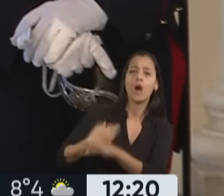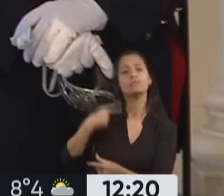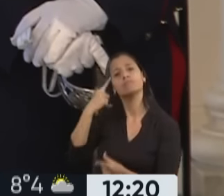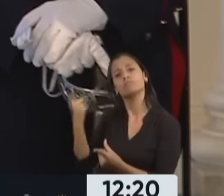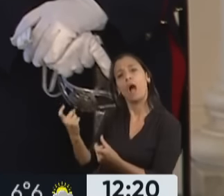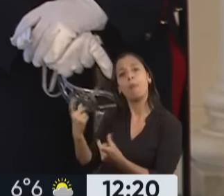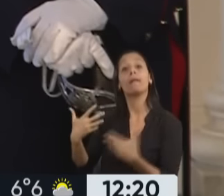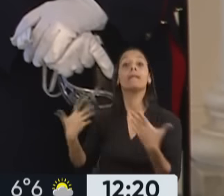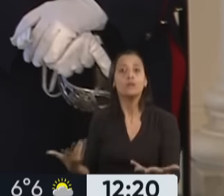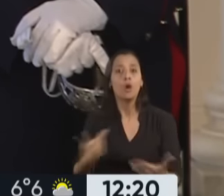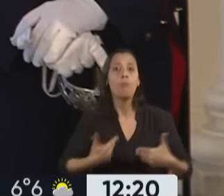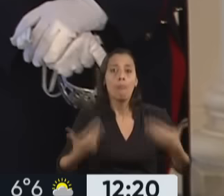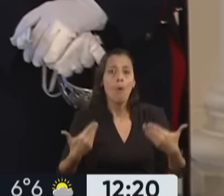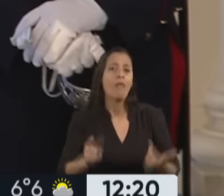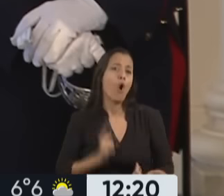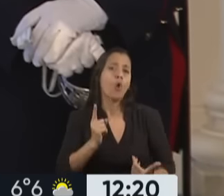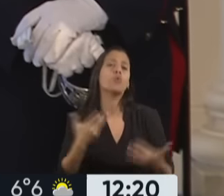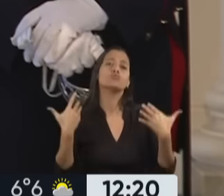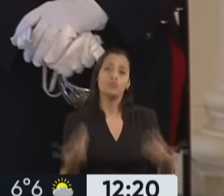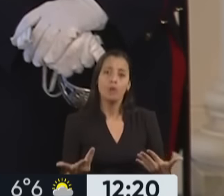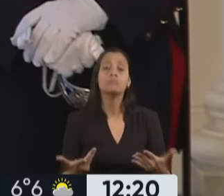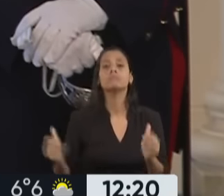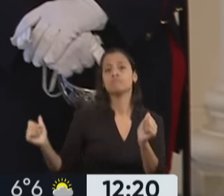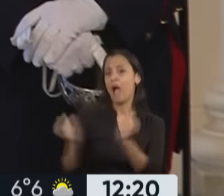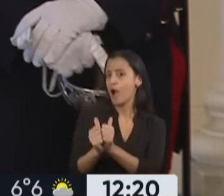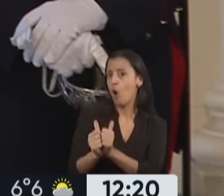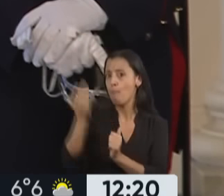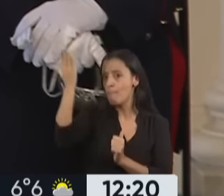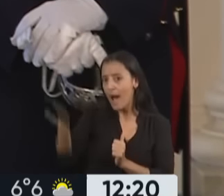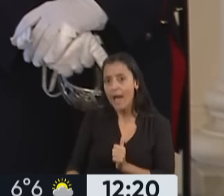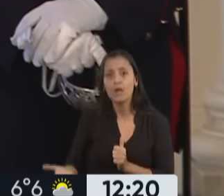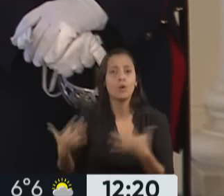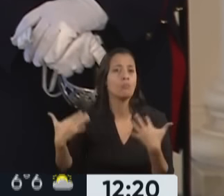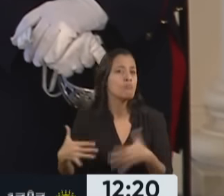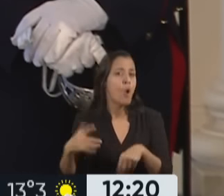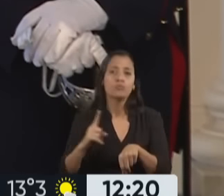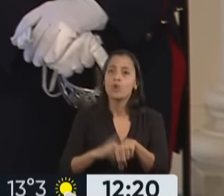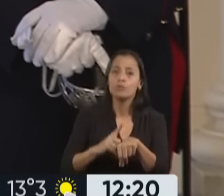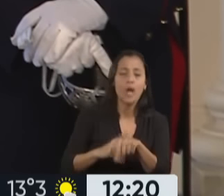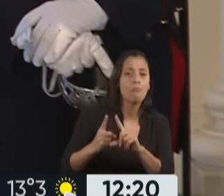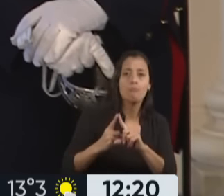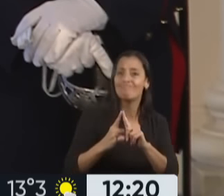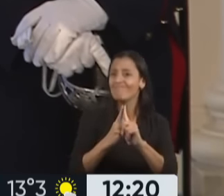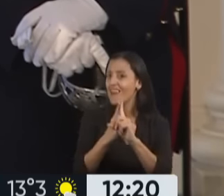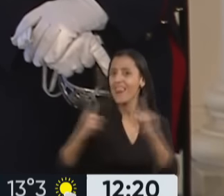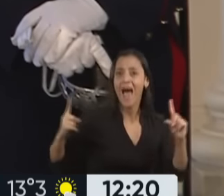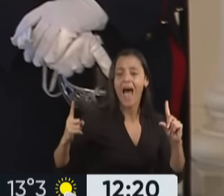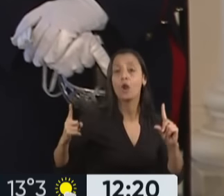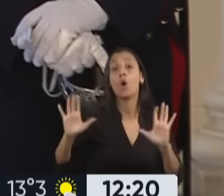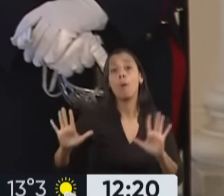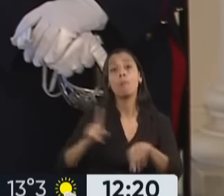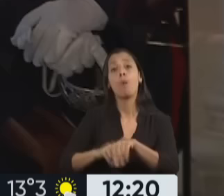el privilegio y el honor de acompañarlo en gran parte de esa larga y